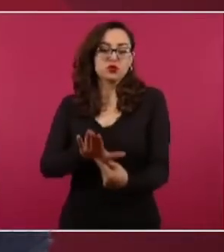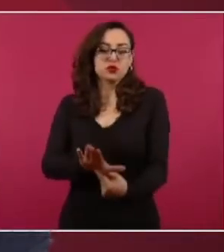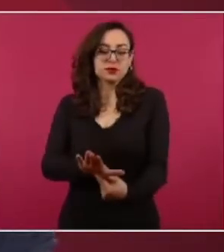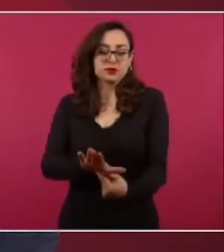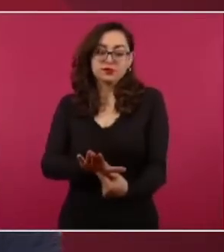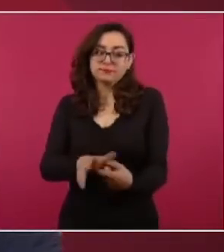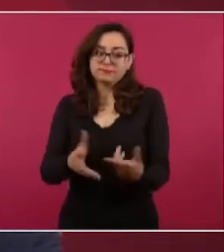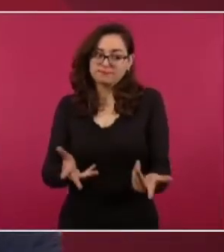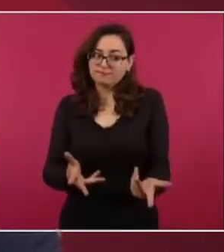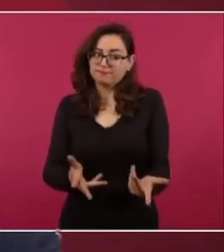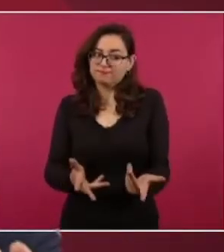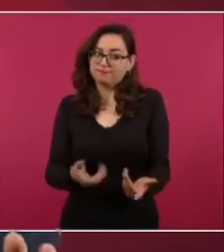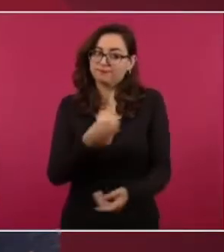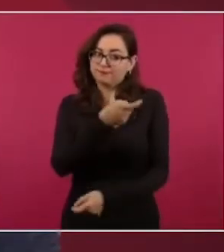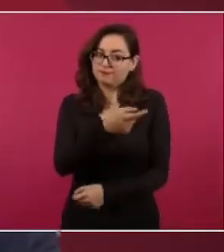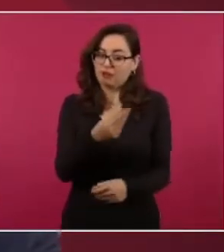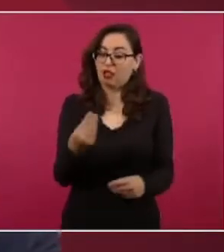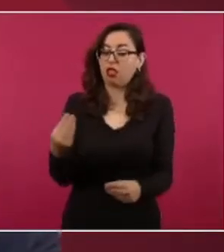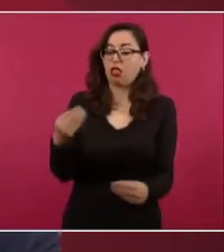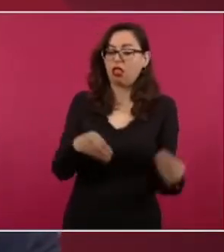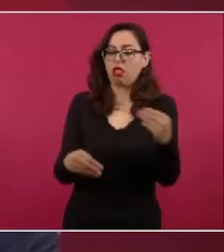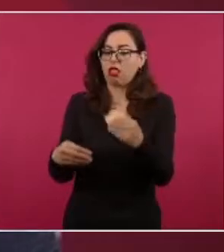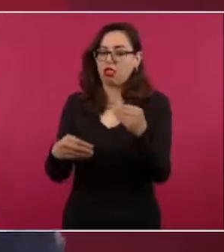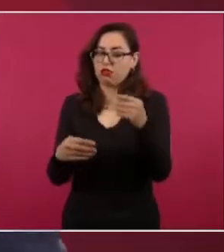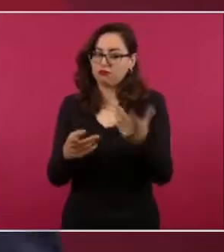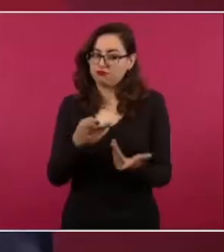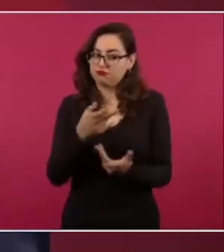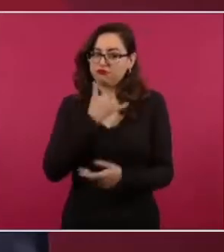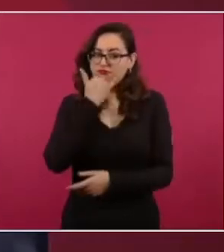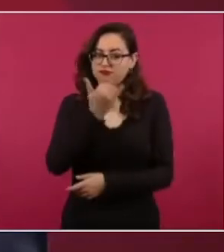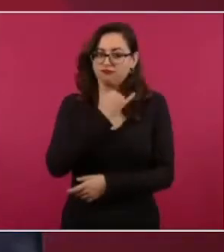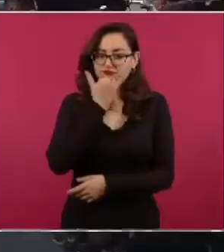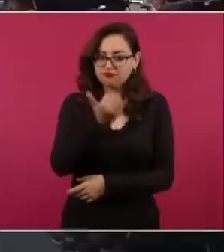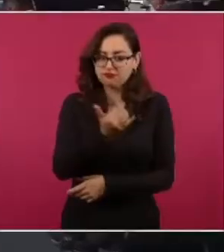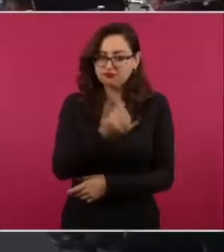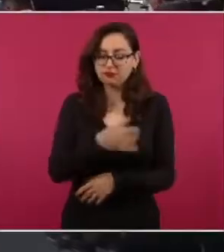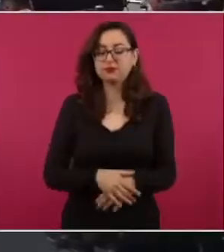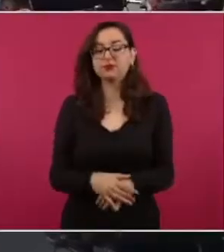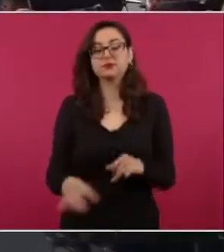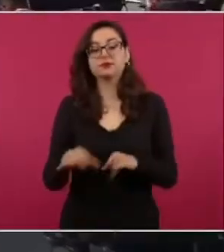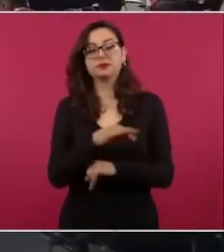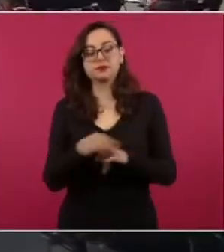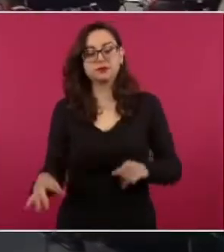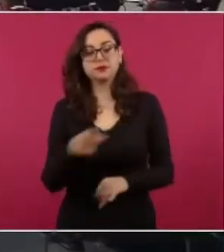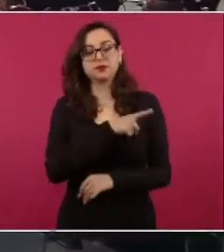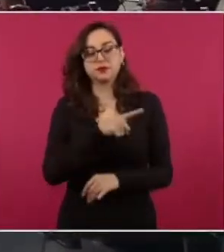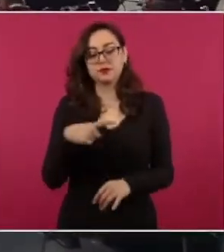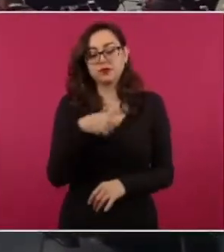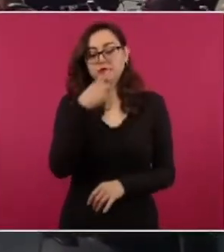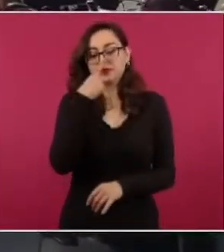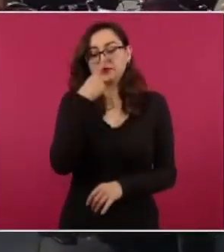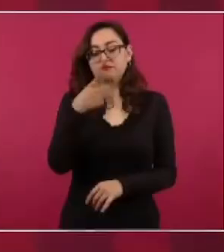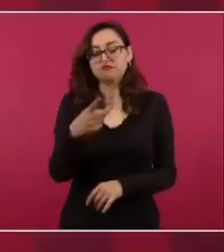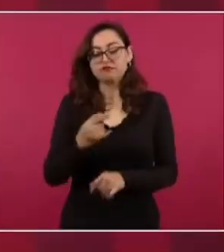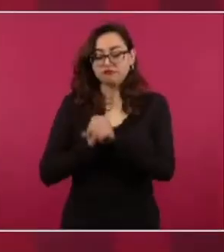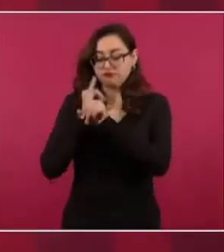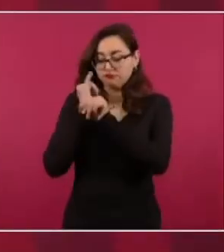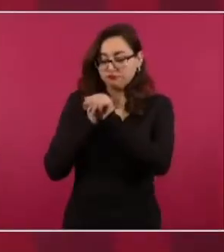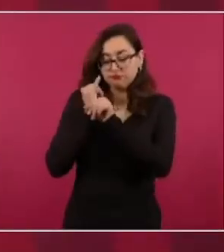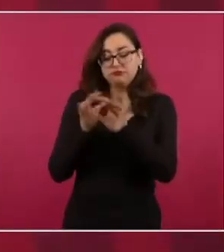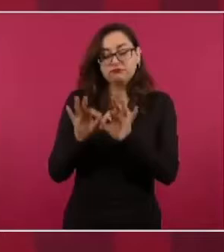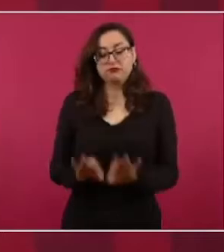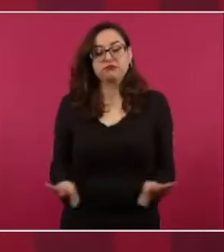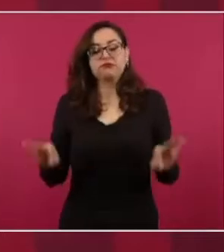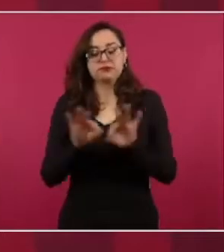Ahora termino comentando, este análisis ha sido muy importante. México fue uno de los primeros países del mundo